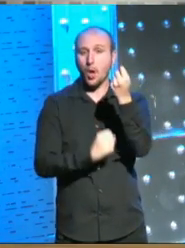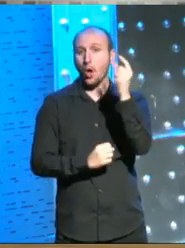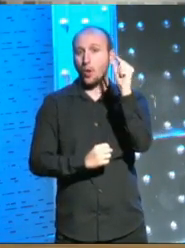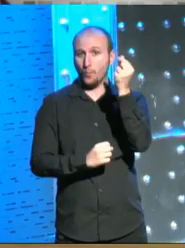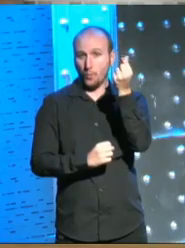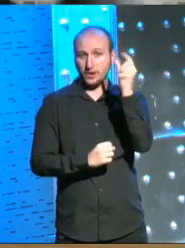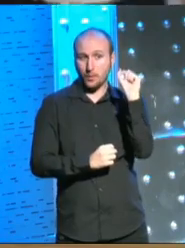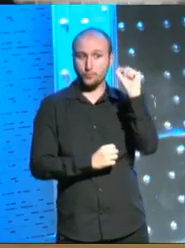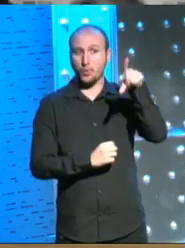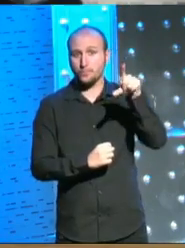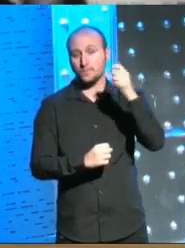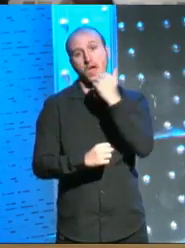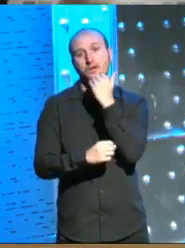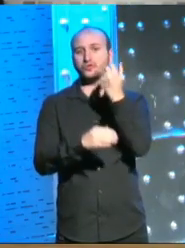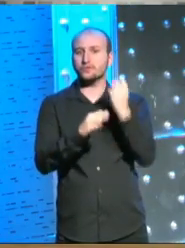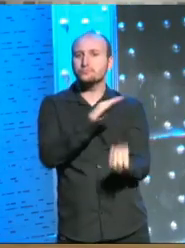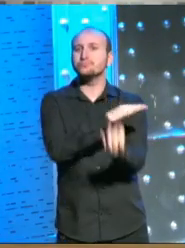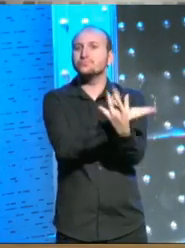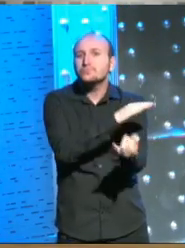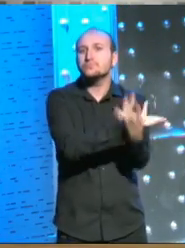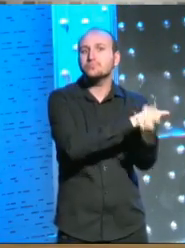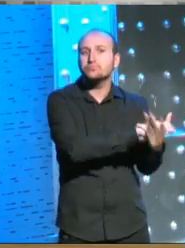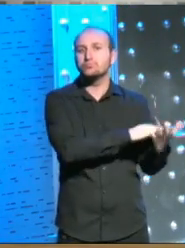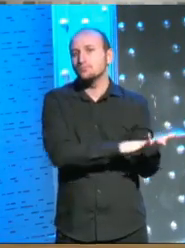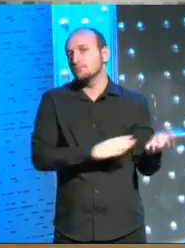salía una bailarina o un atleta que hacía así, duraba